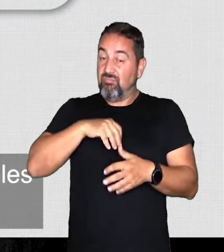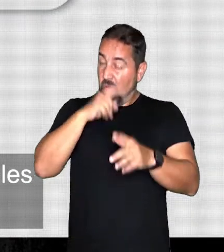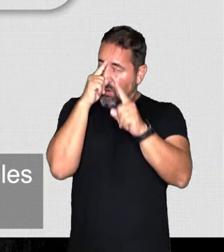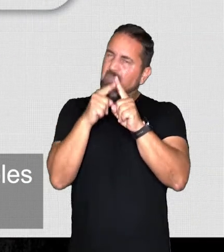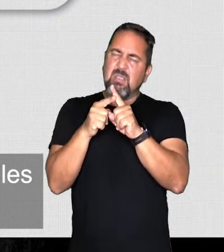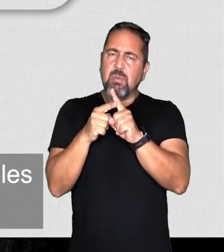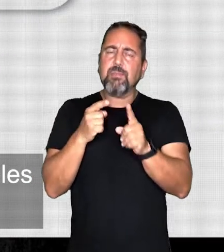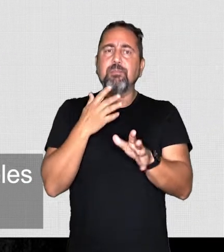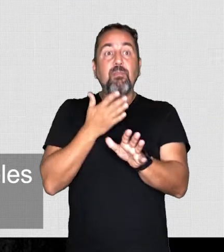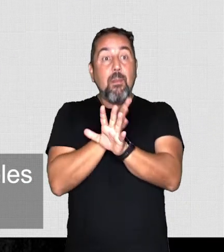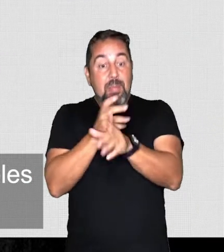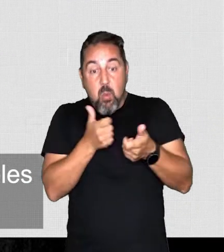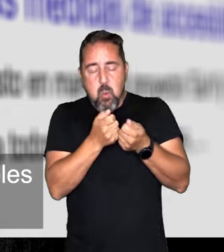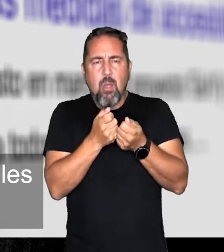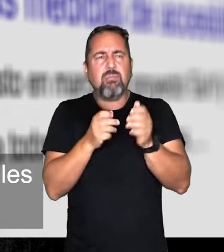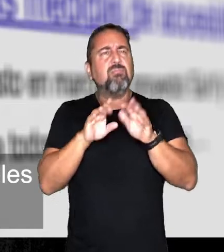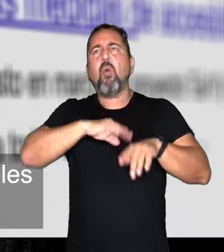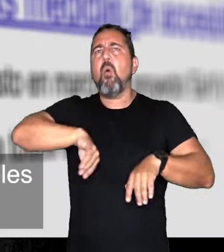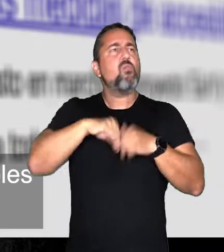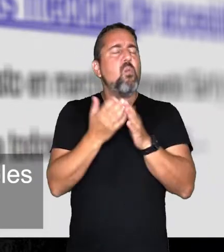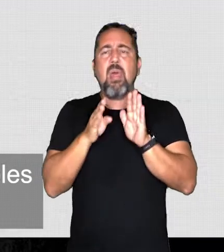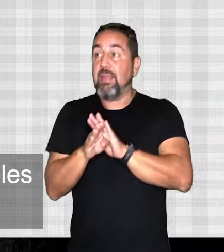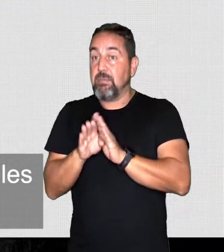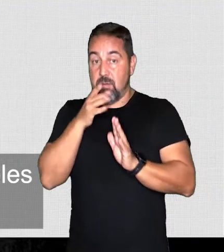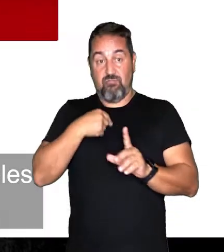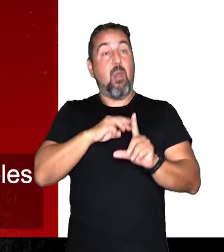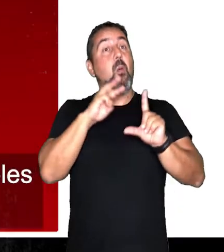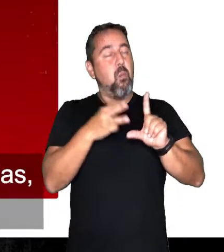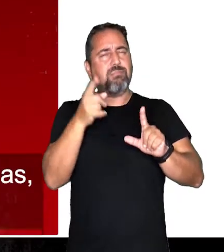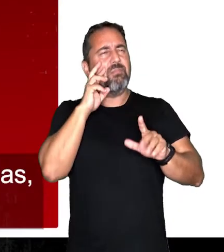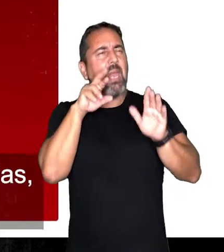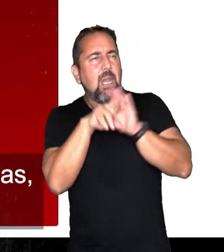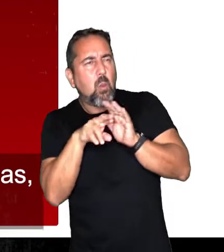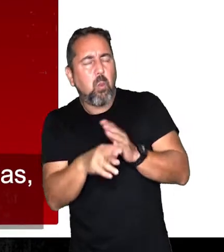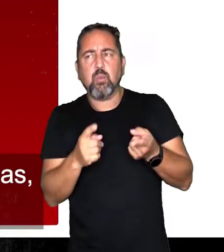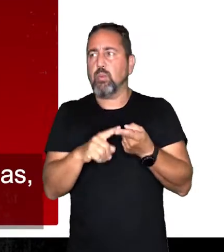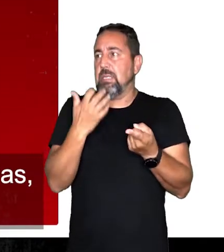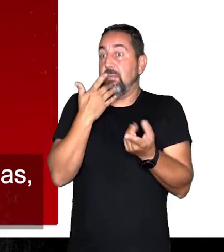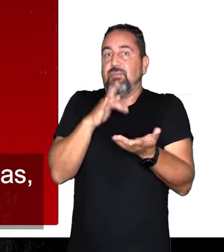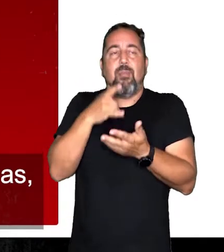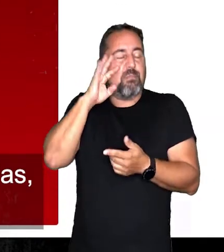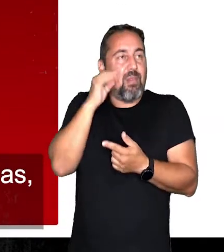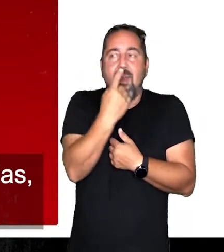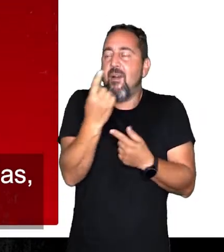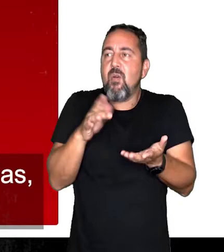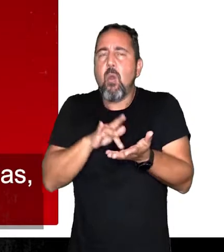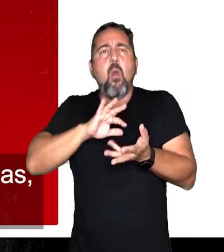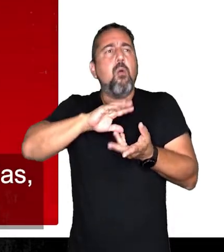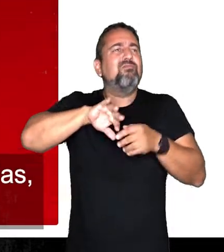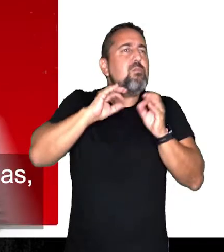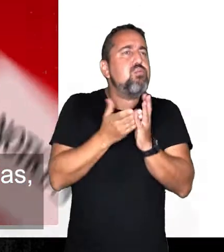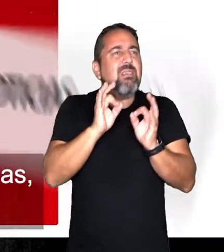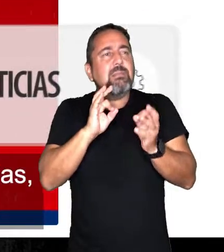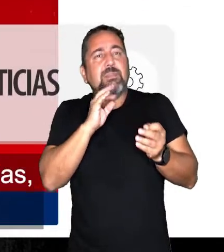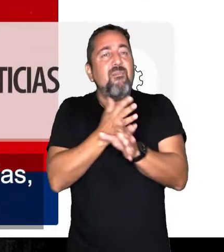Nuestra misión es que los videojuegos sean accesibles para todo el mundo. Por ello, en esta web encontraréis recursos como, por ejemplo,